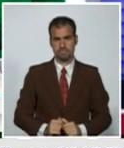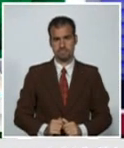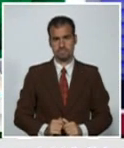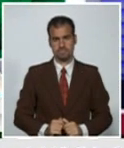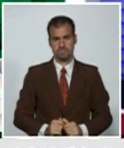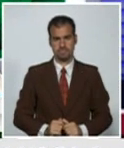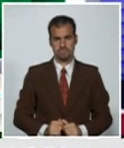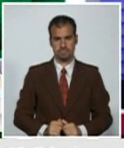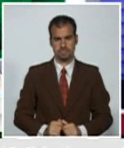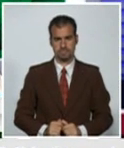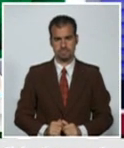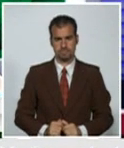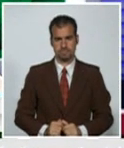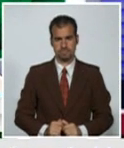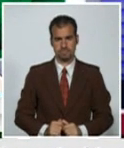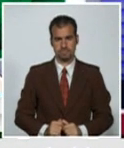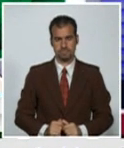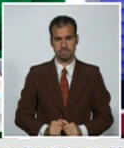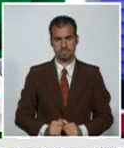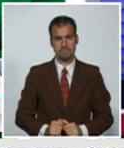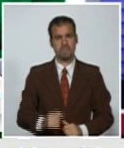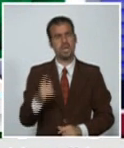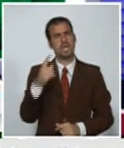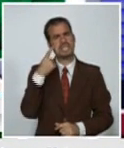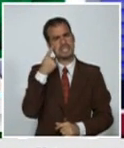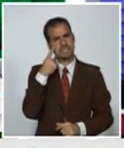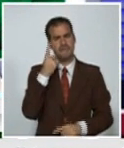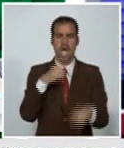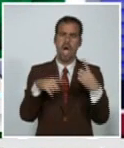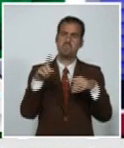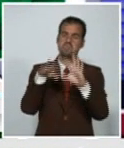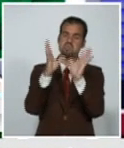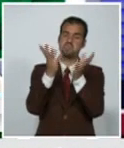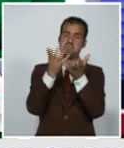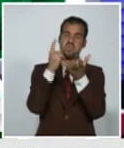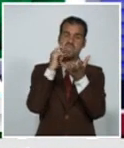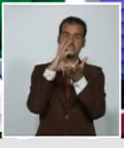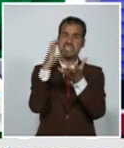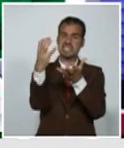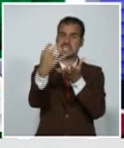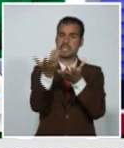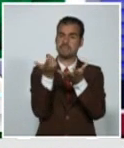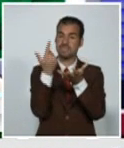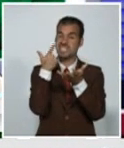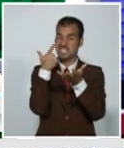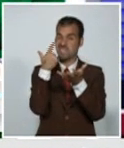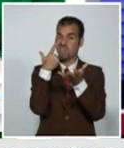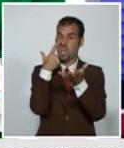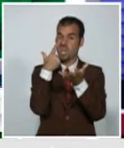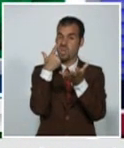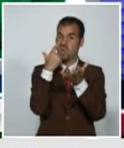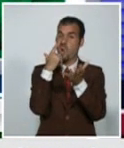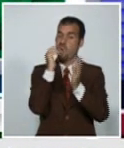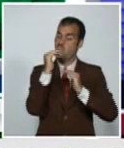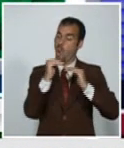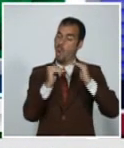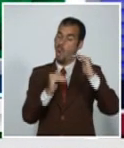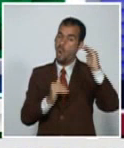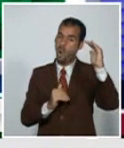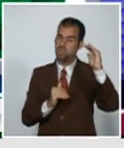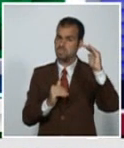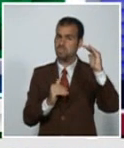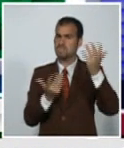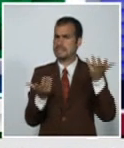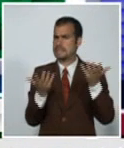literatura y en algunos lugares del mundo predomina, pero con cifras superiores, con porcientos superiores,